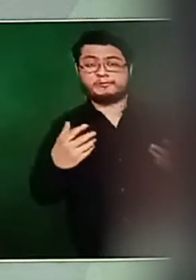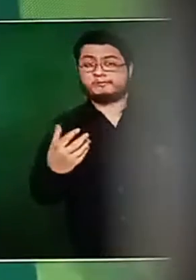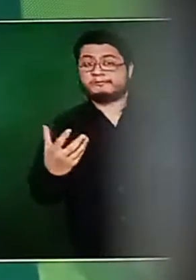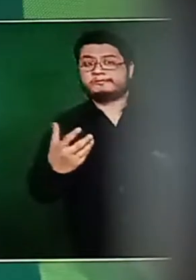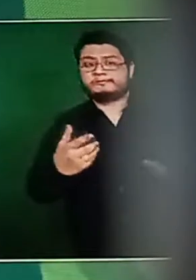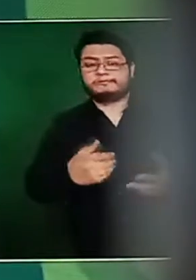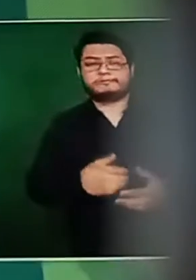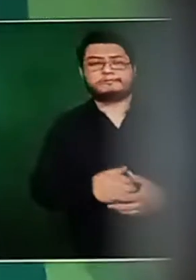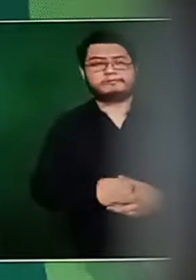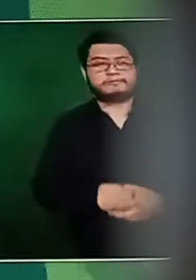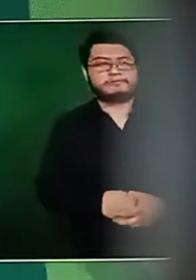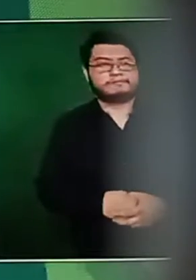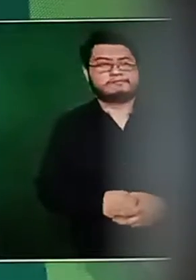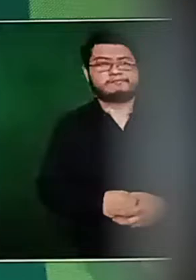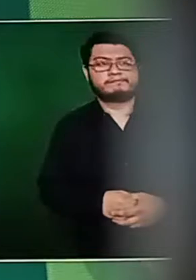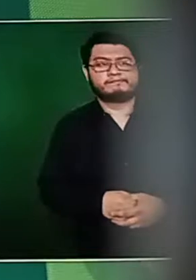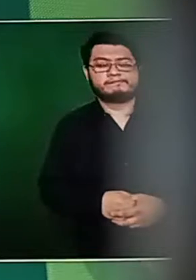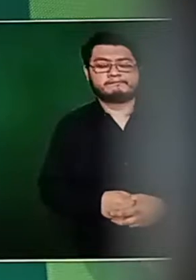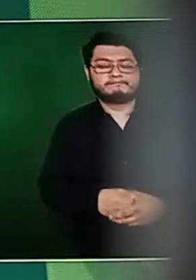Arnaldo